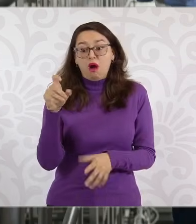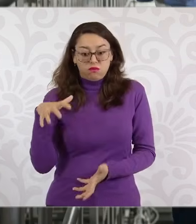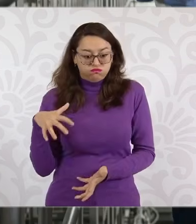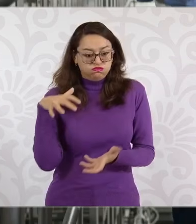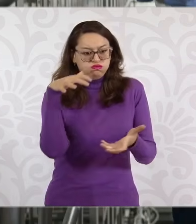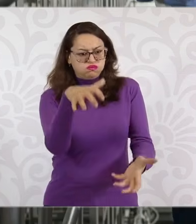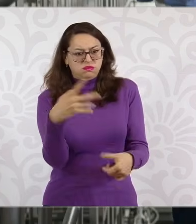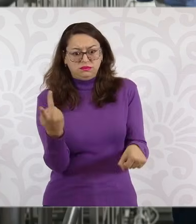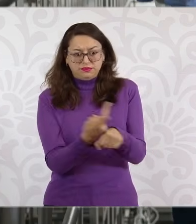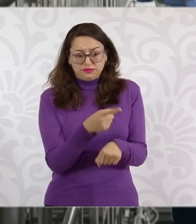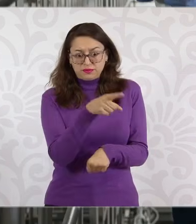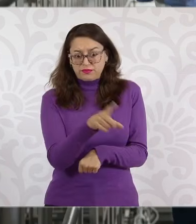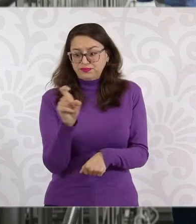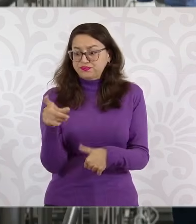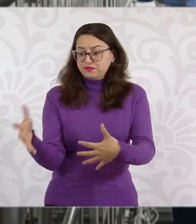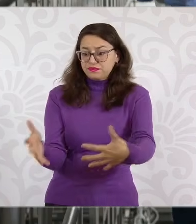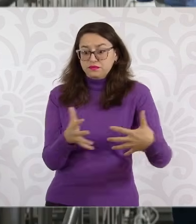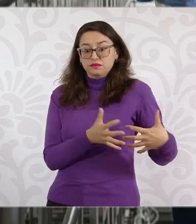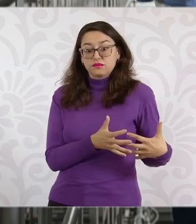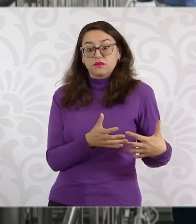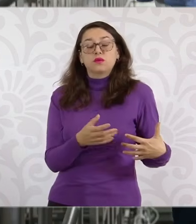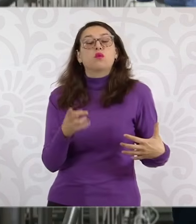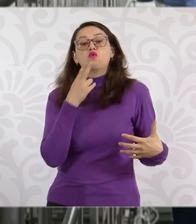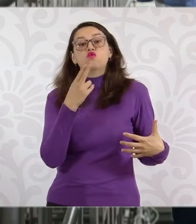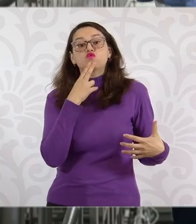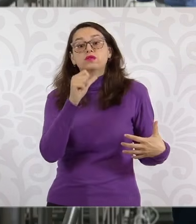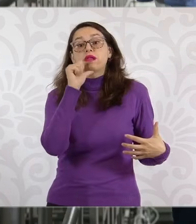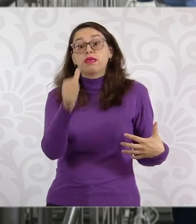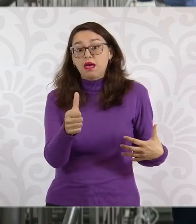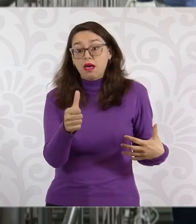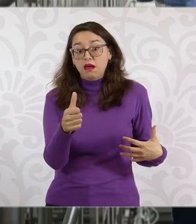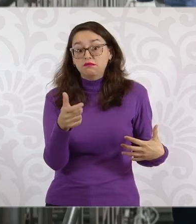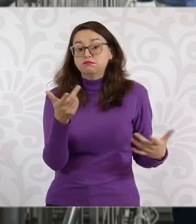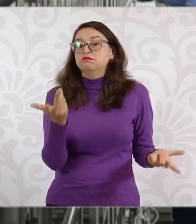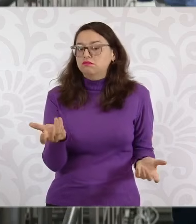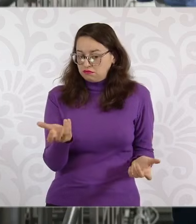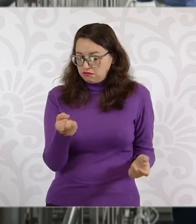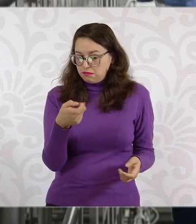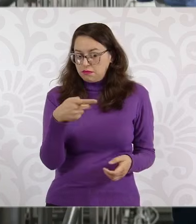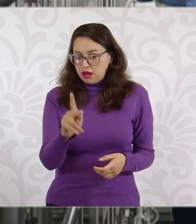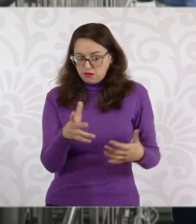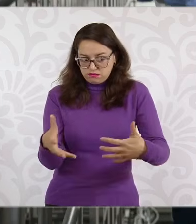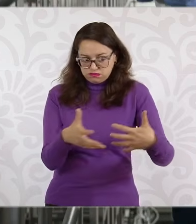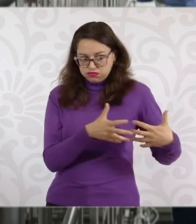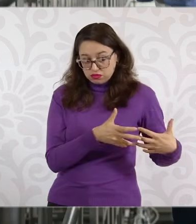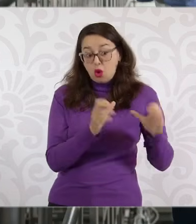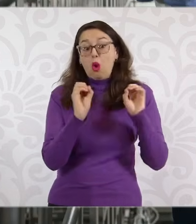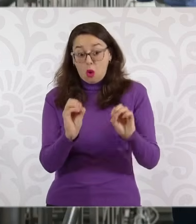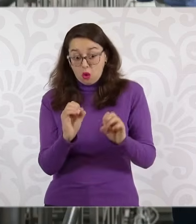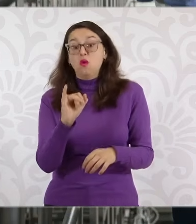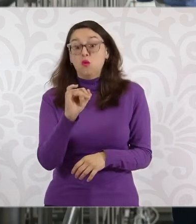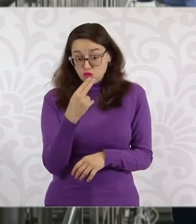está utilizando y lo tiene acaparado, o lo está utilizando y no está pagando por el servicio. Tenemos 10 títulos en donde se